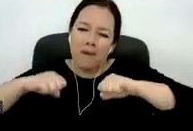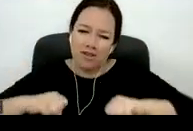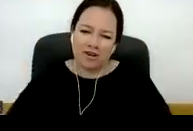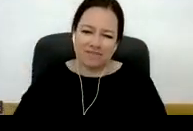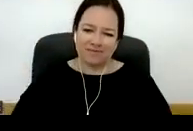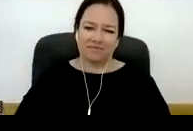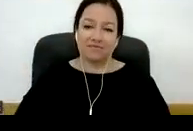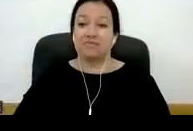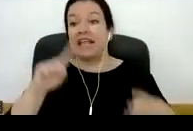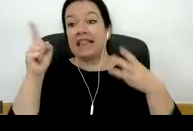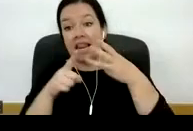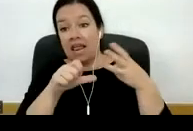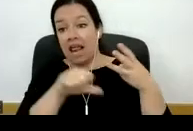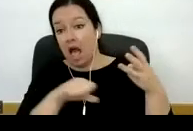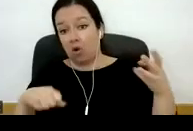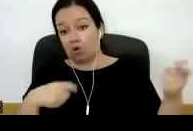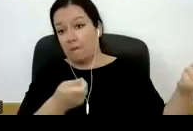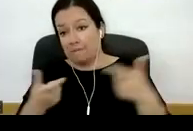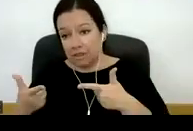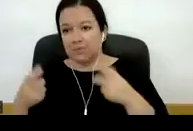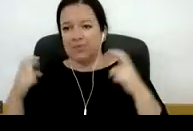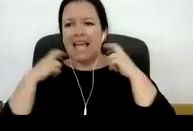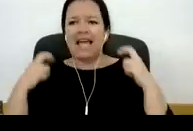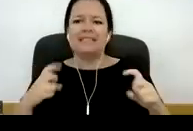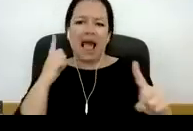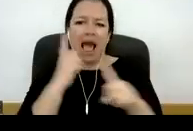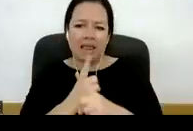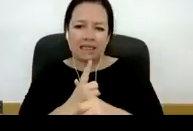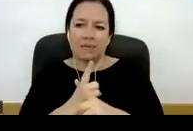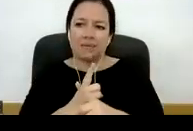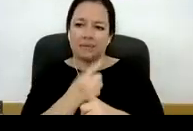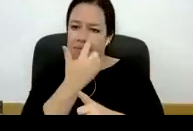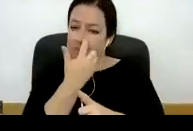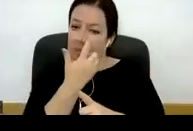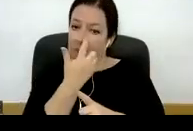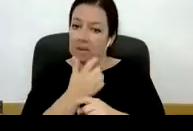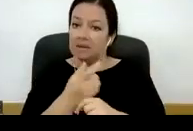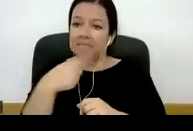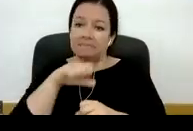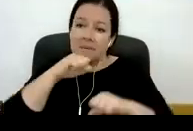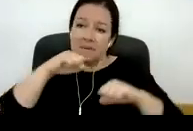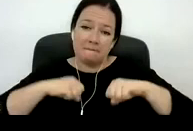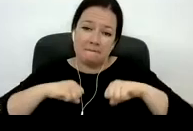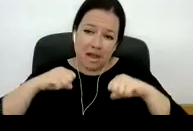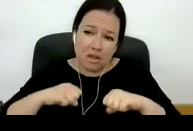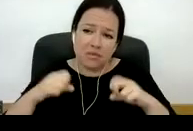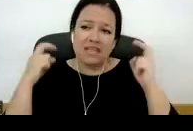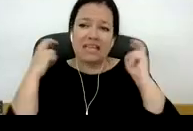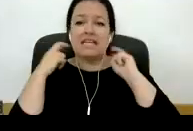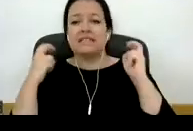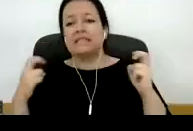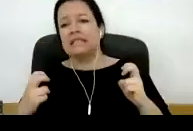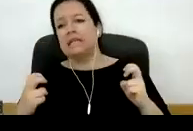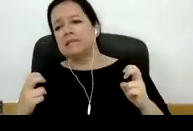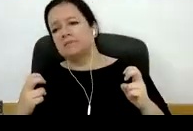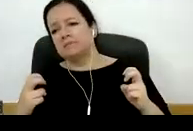un tercer autoenvío que como sabéis, es el antiestrés, que es igual nuestros abuelillos, la verdad es que estresados.